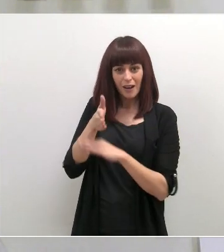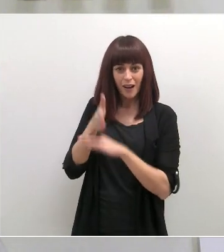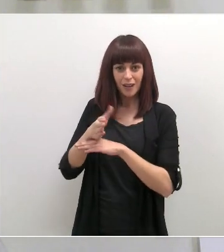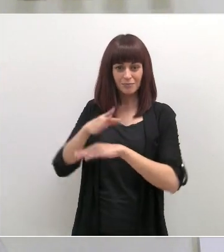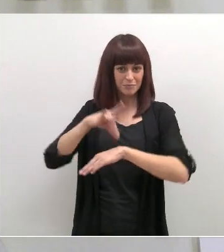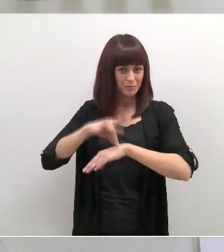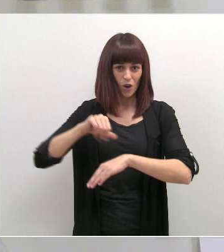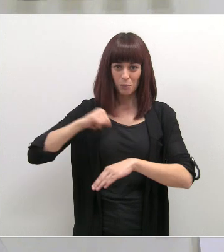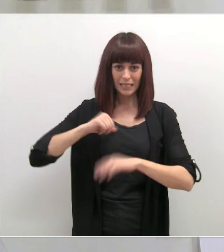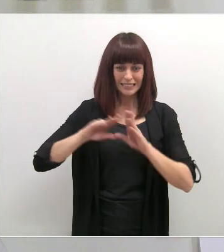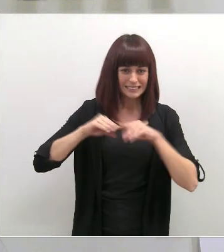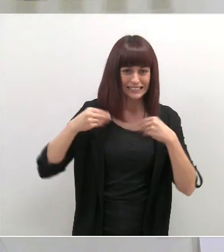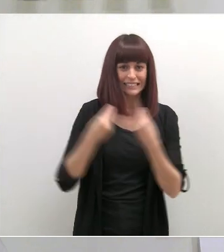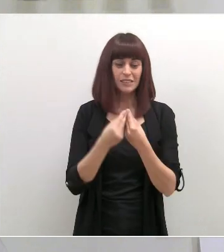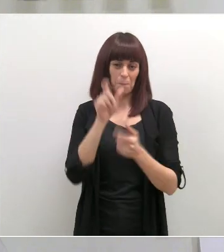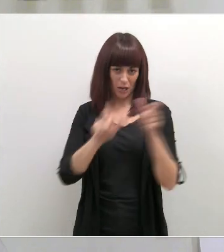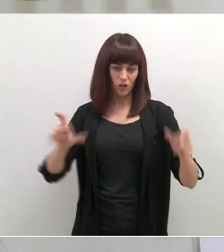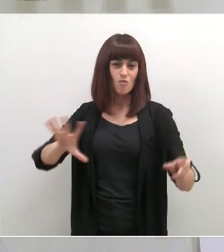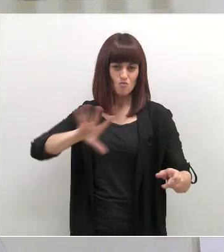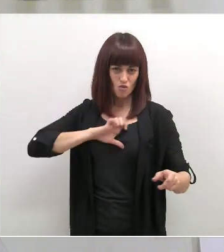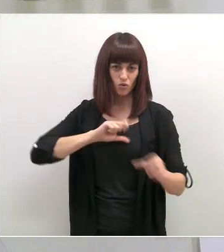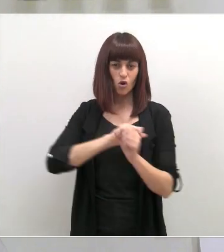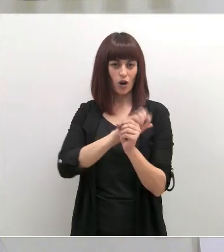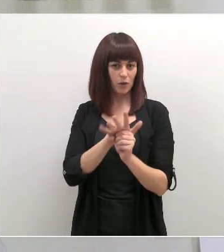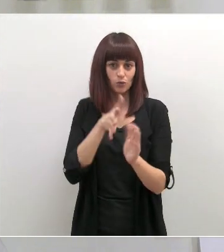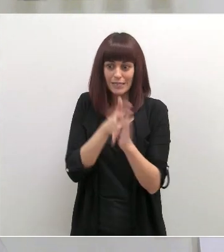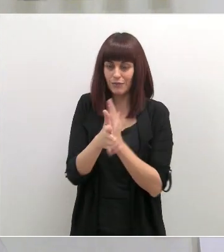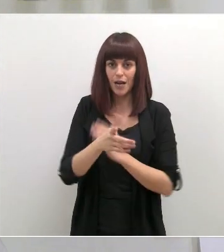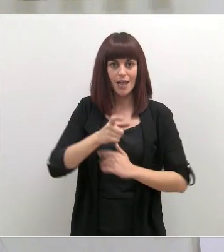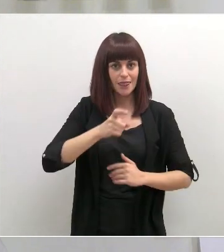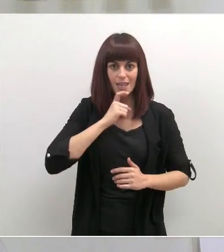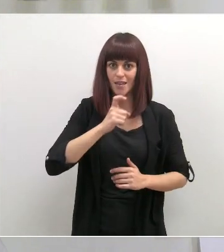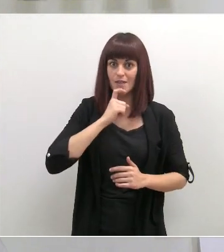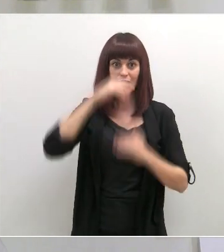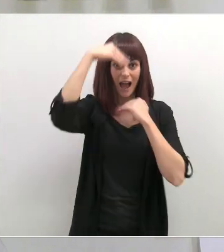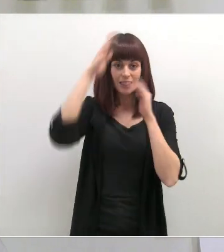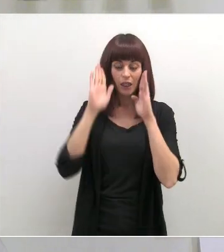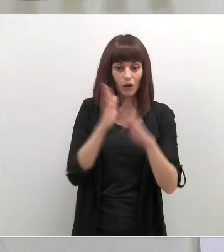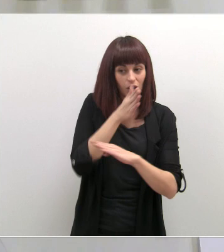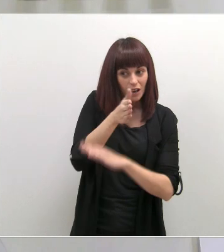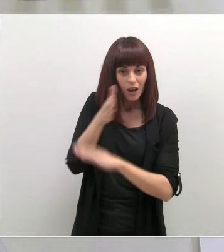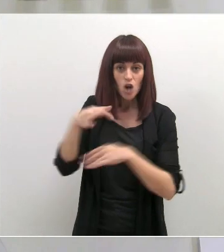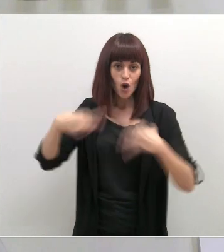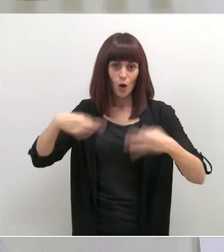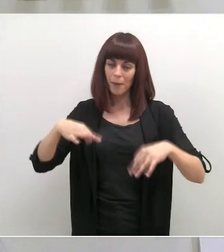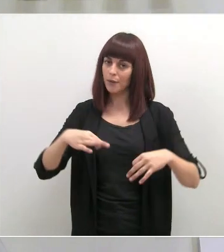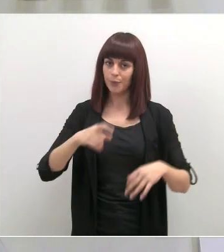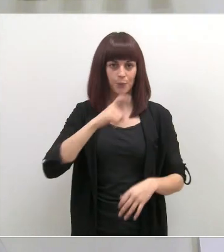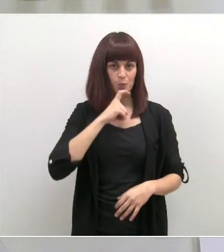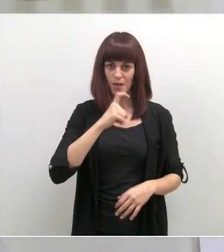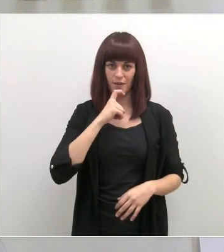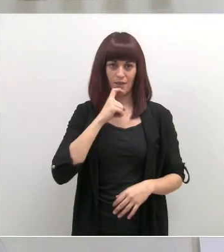por personas afectadas por COVID-19, lo que genera dificultades para mantener una atención asistencial normalizada respecto al